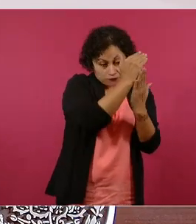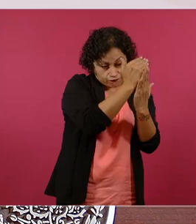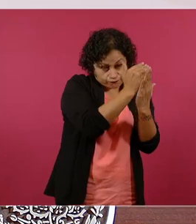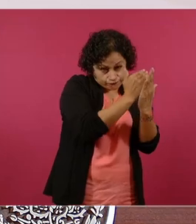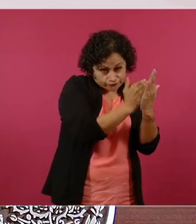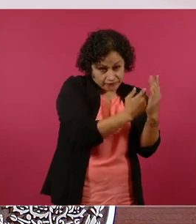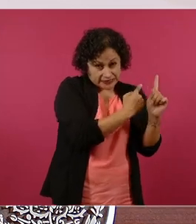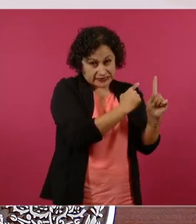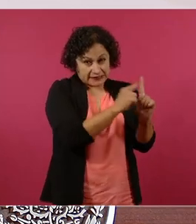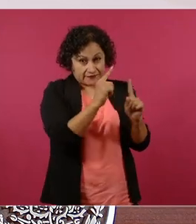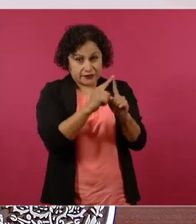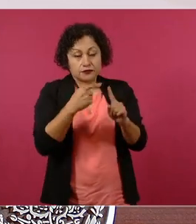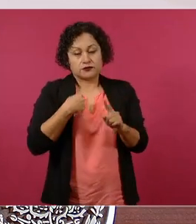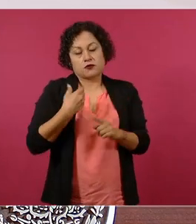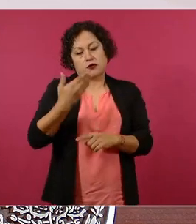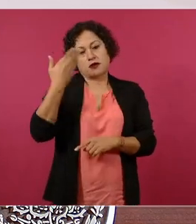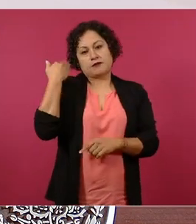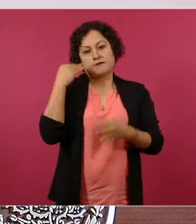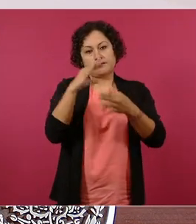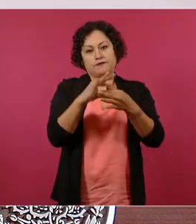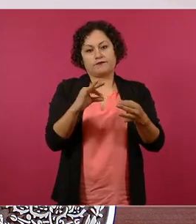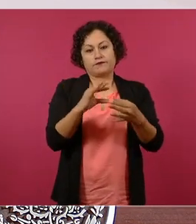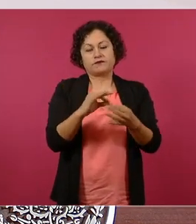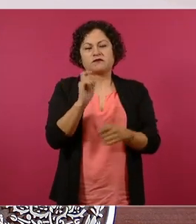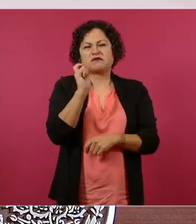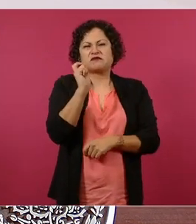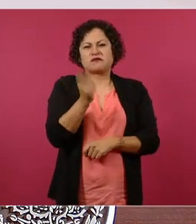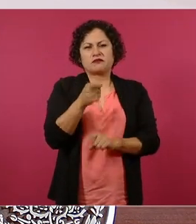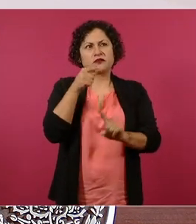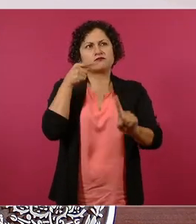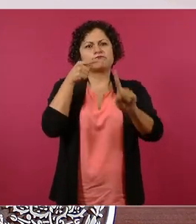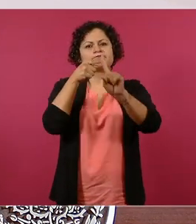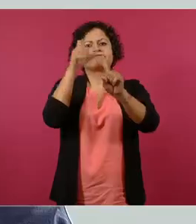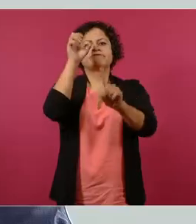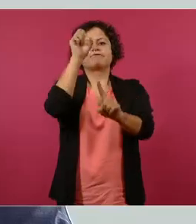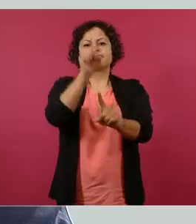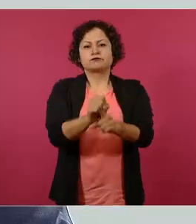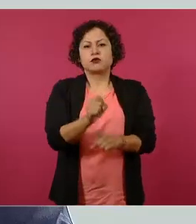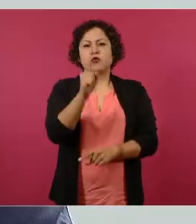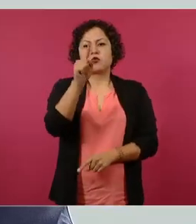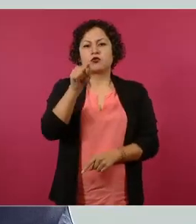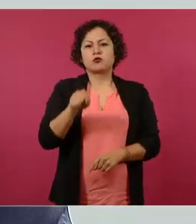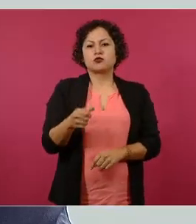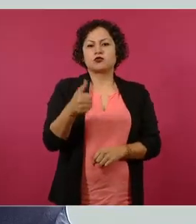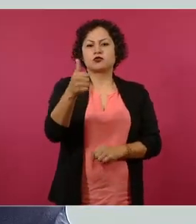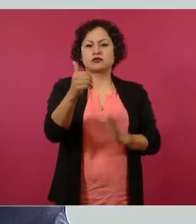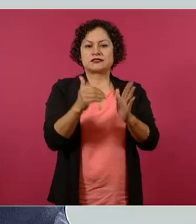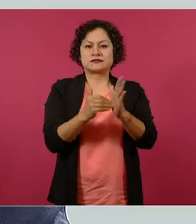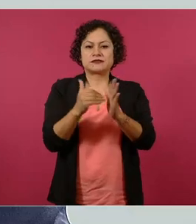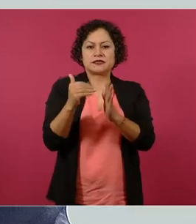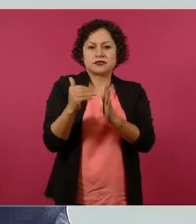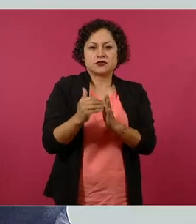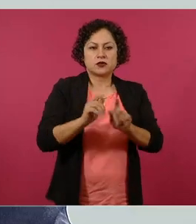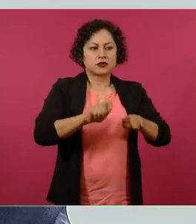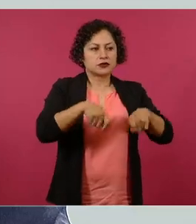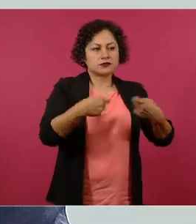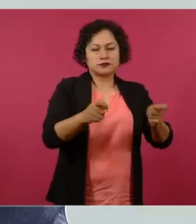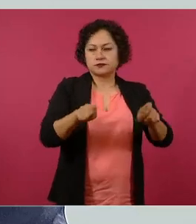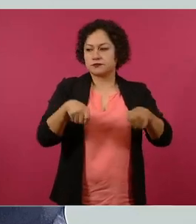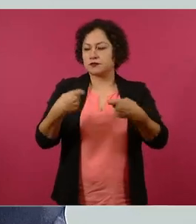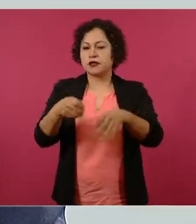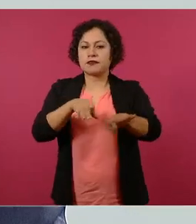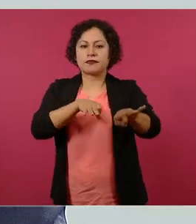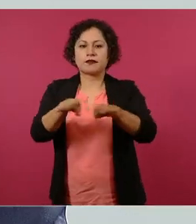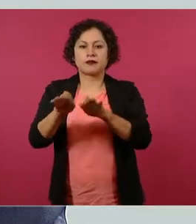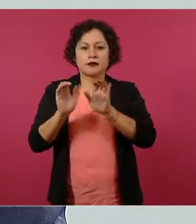dije al principio 1.6 millones de empleado de empleos que se han venido desarrollando en la